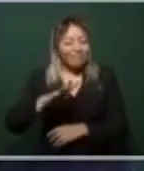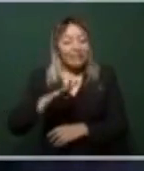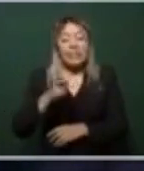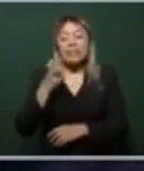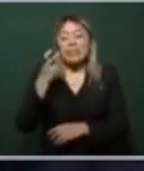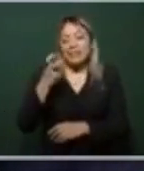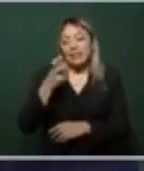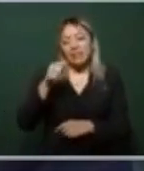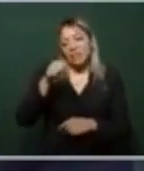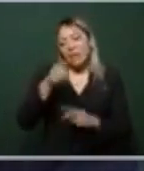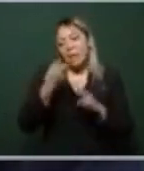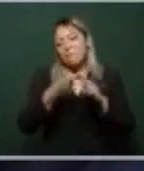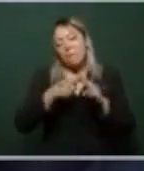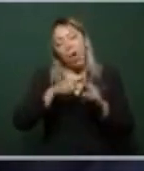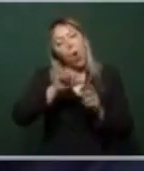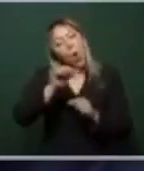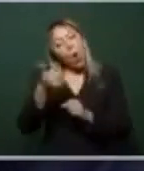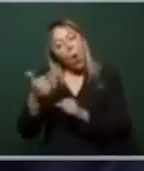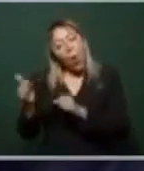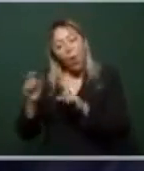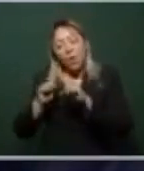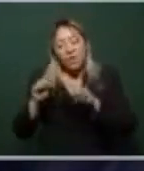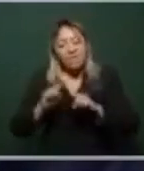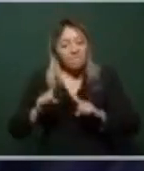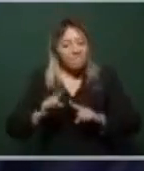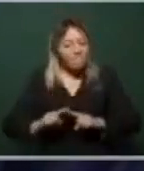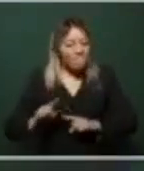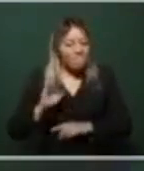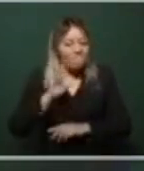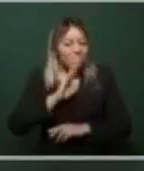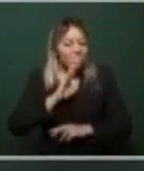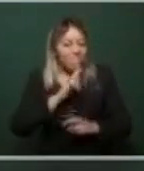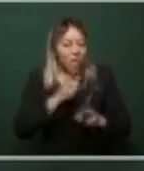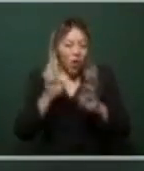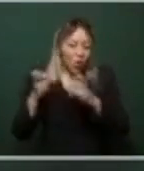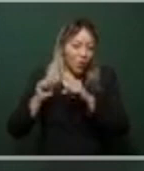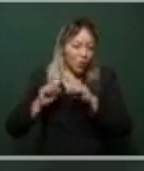derivan otros delitos.